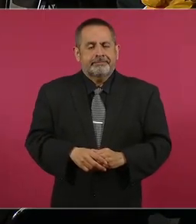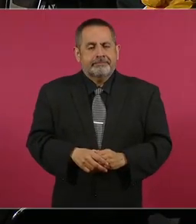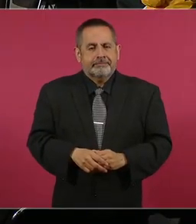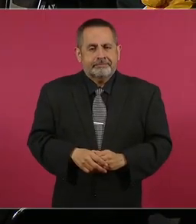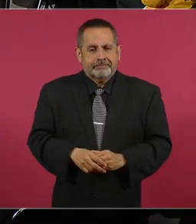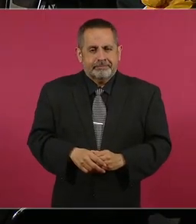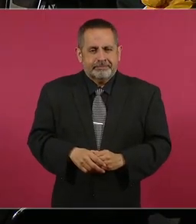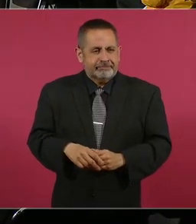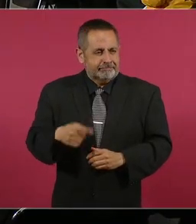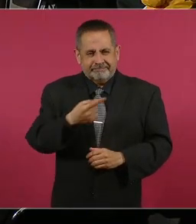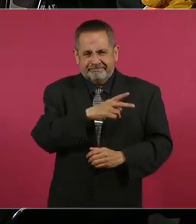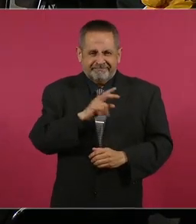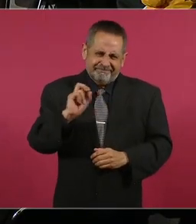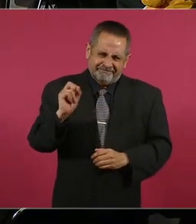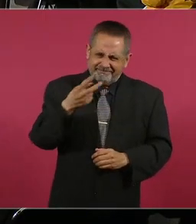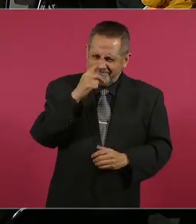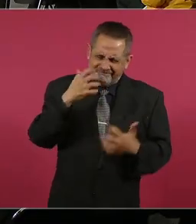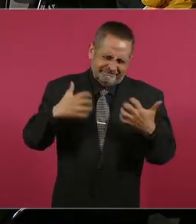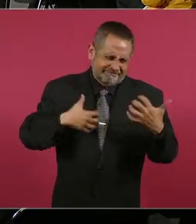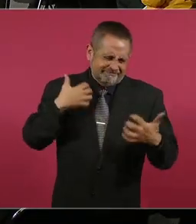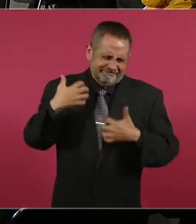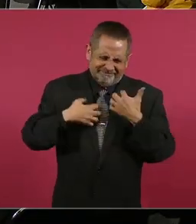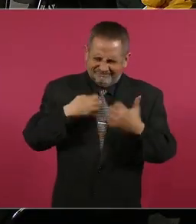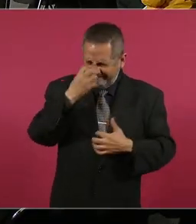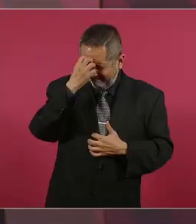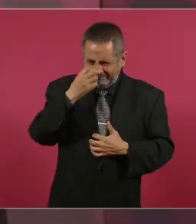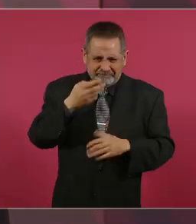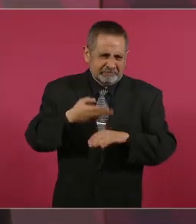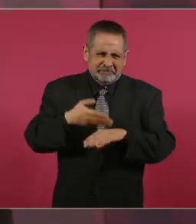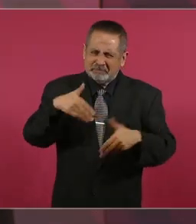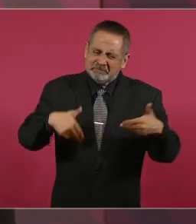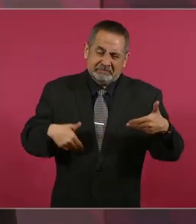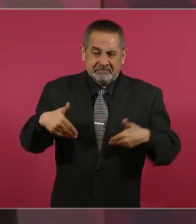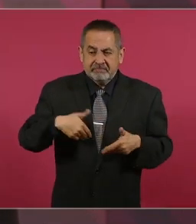están muy irritados, muy molestos,